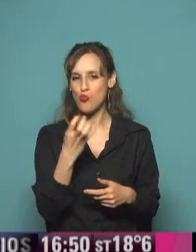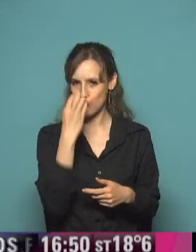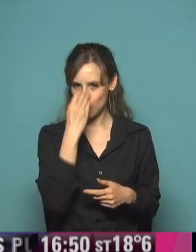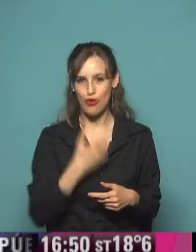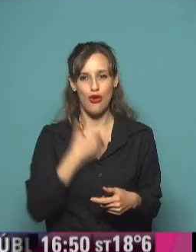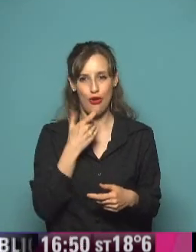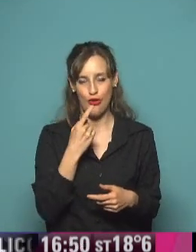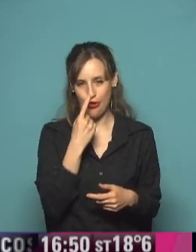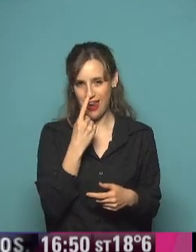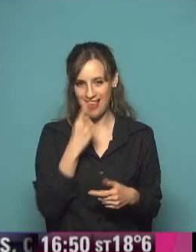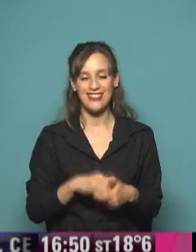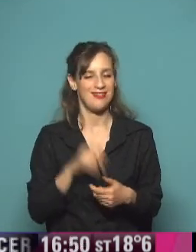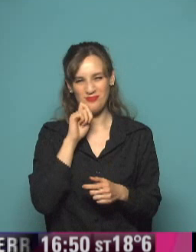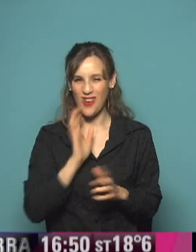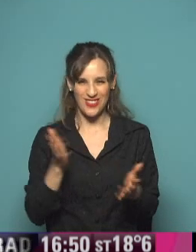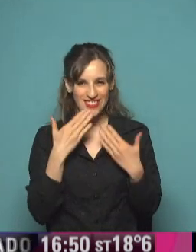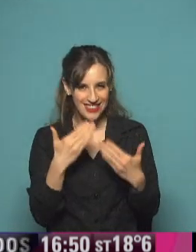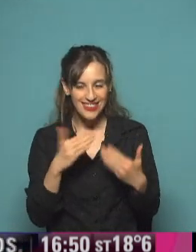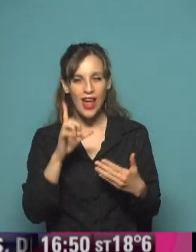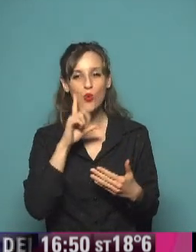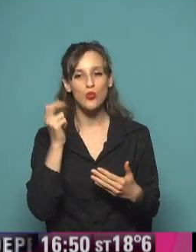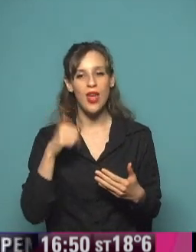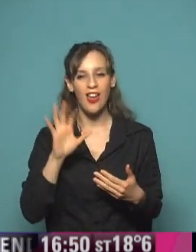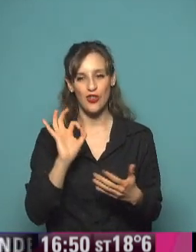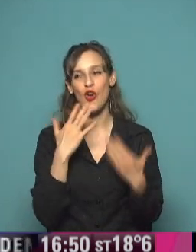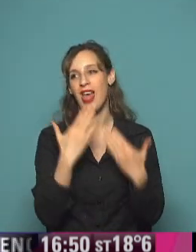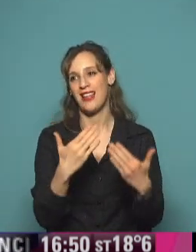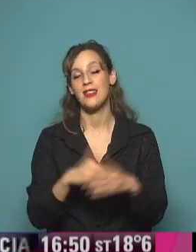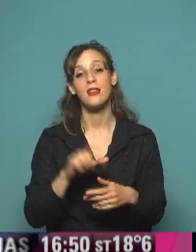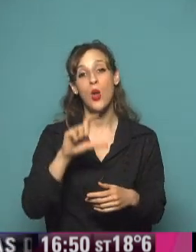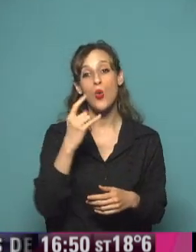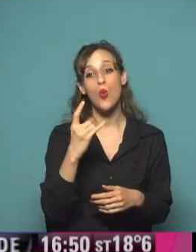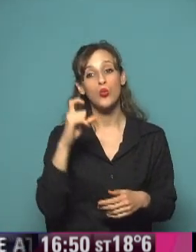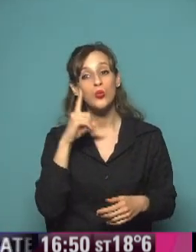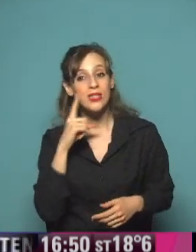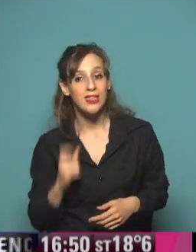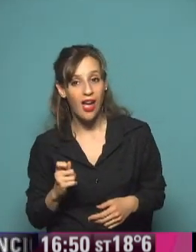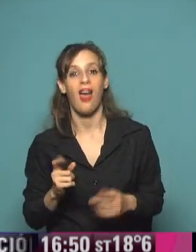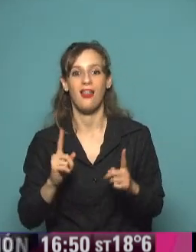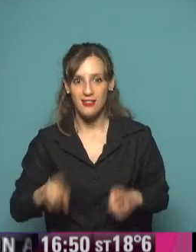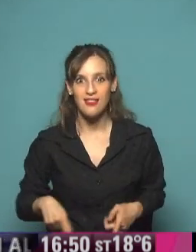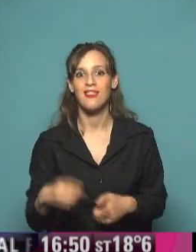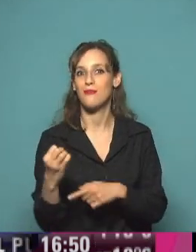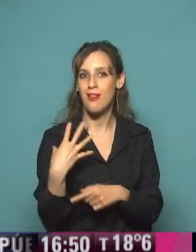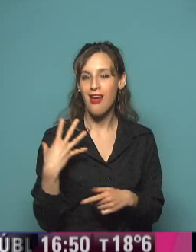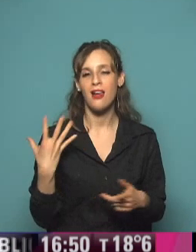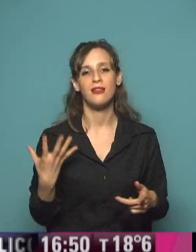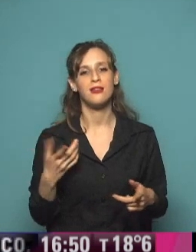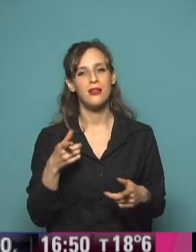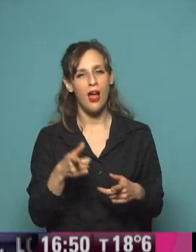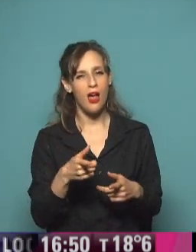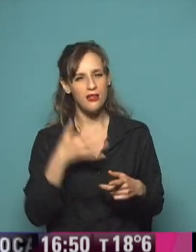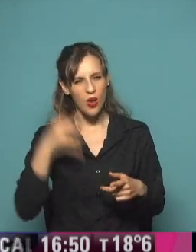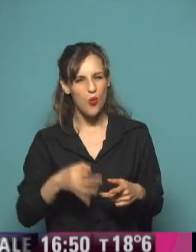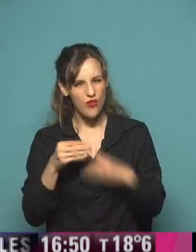colorada. Hermoso, Luciano. Muchas gracias por compartirlo. Y aquí y Lucía. Lucía García. Mira, Senio, ¿será familiar